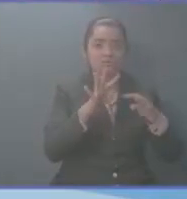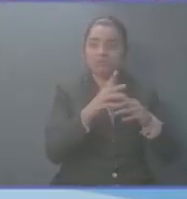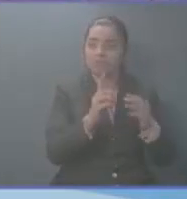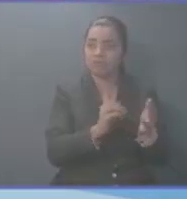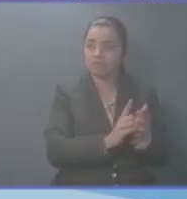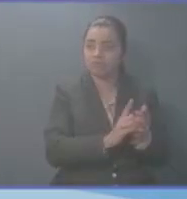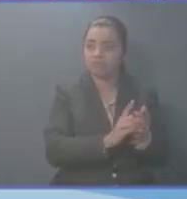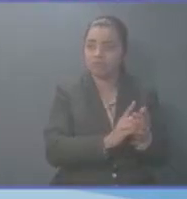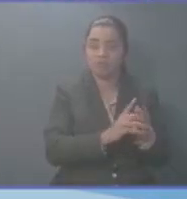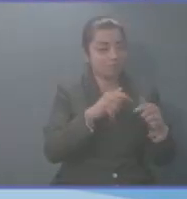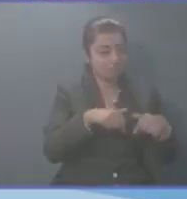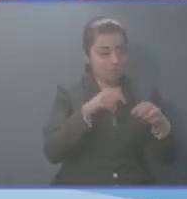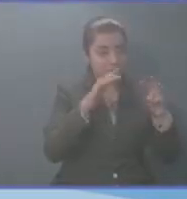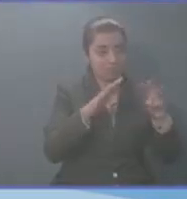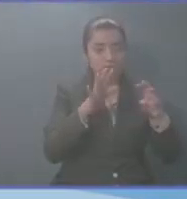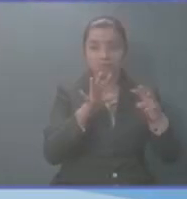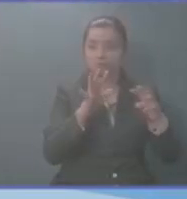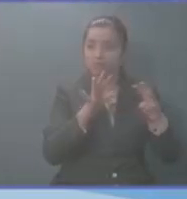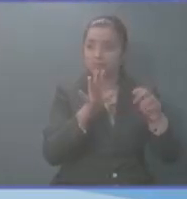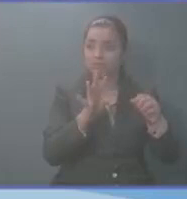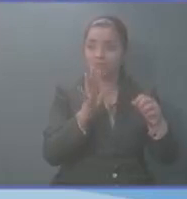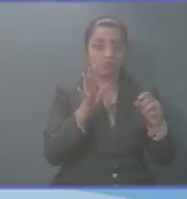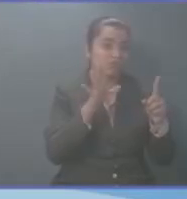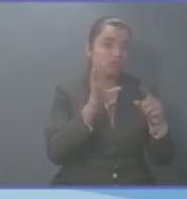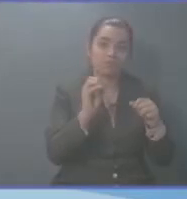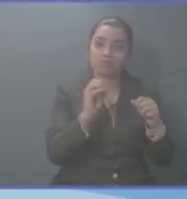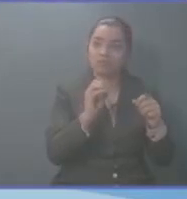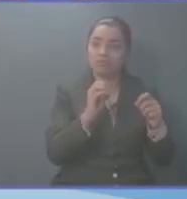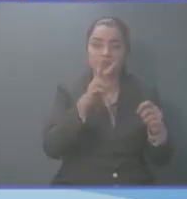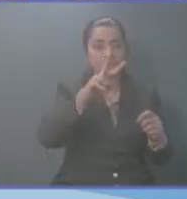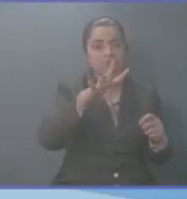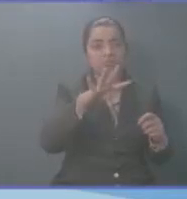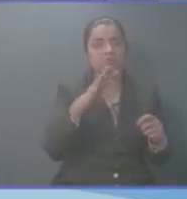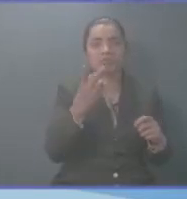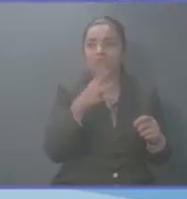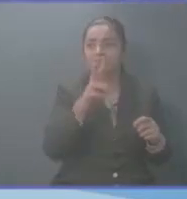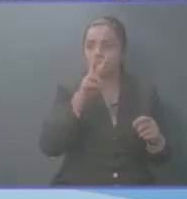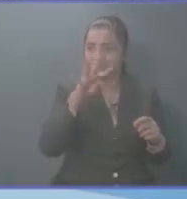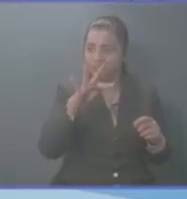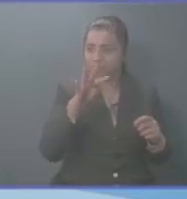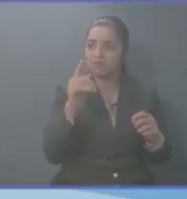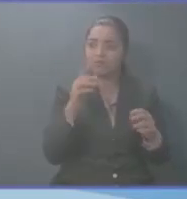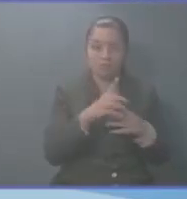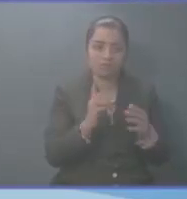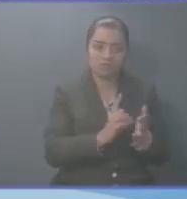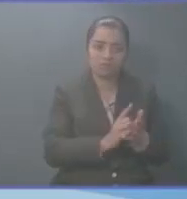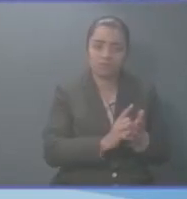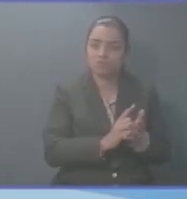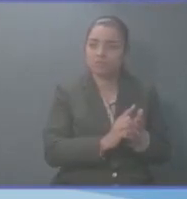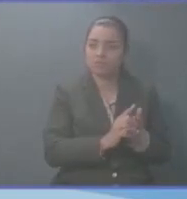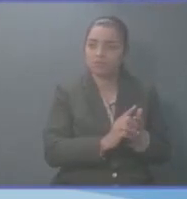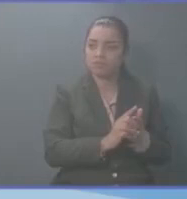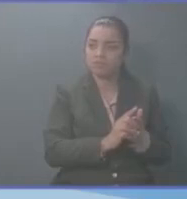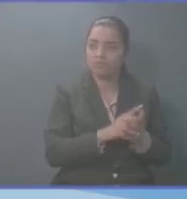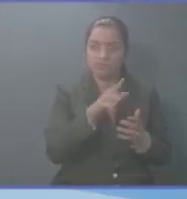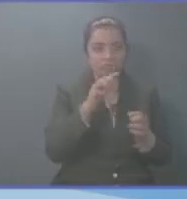o bueno, los 60 diputados, digamos, porque hay 24, cerca de 24 o 25 diputados que